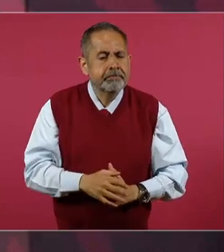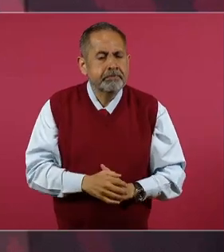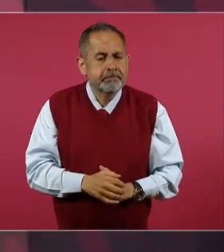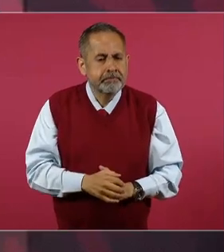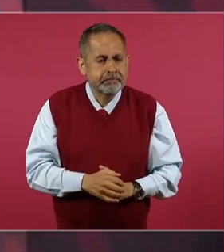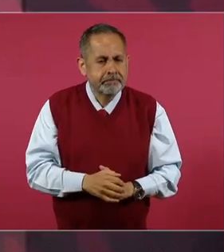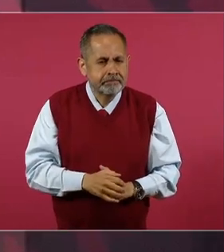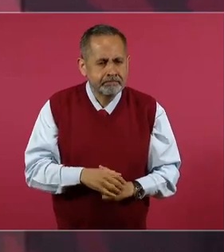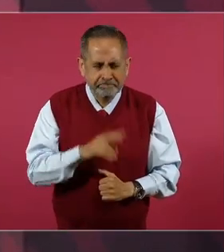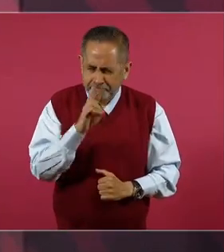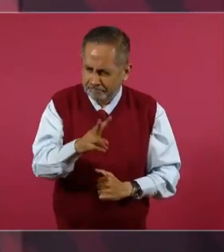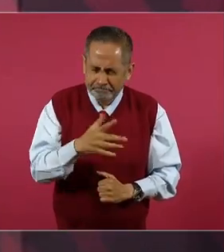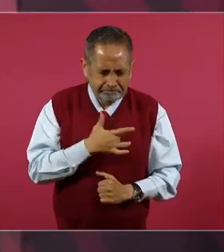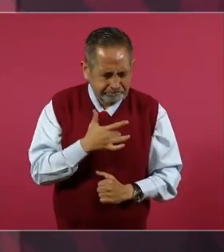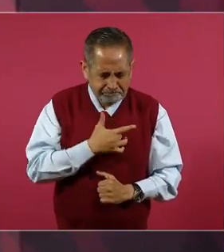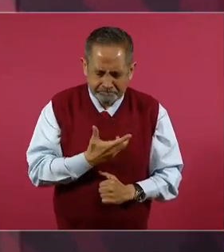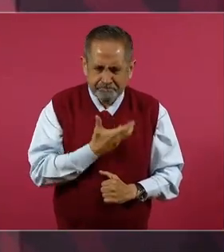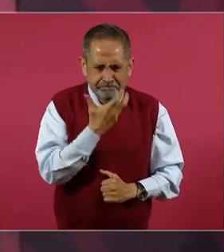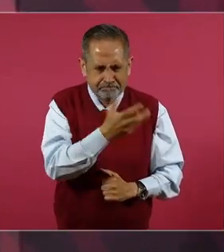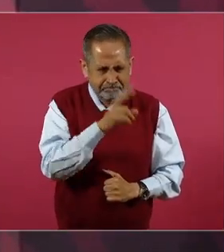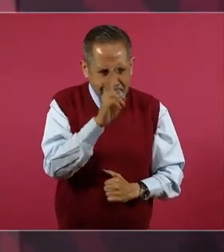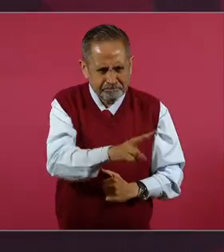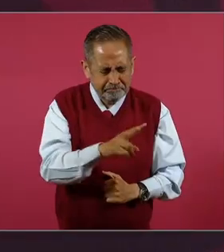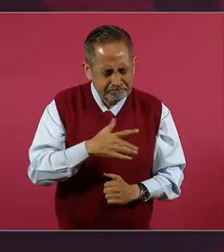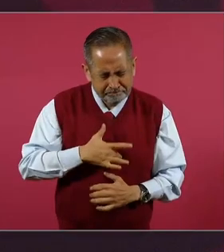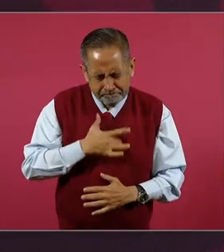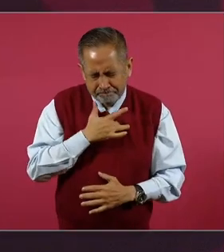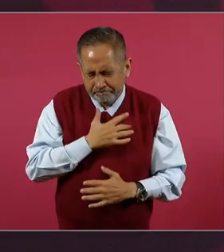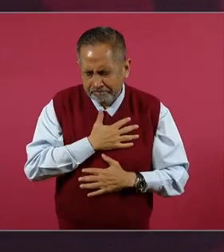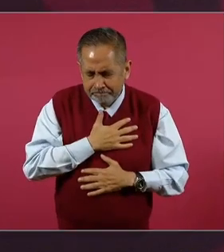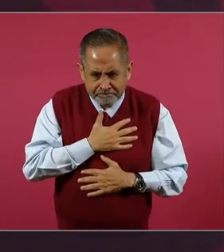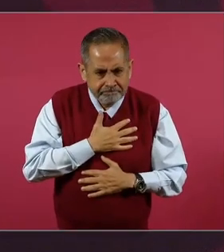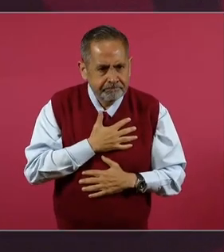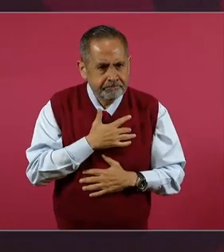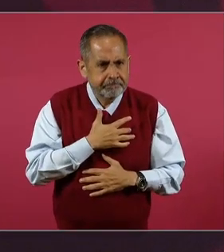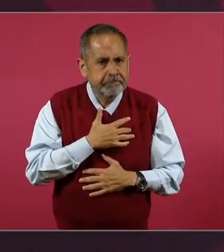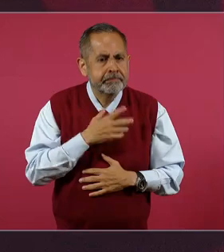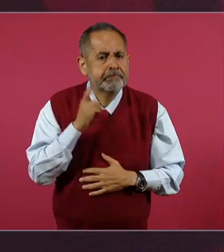de manera sincera, con todos mis sentimientos,